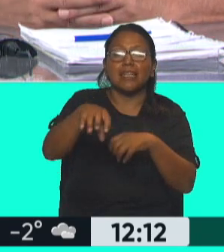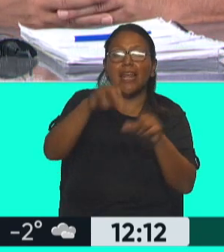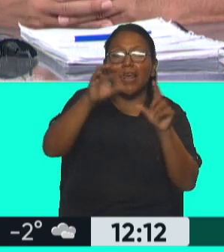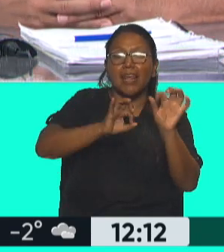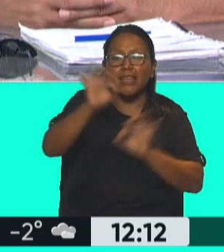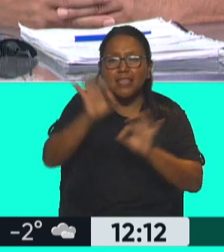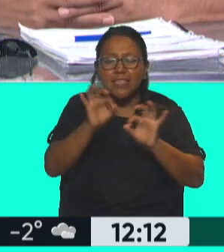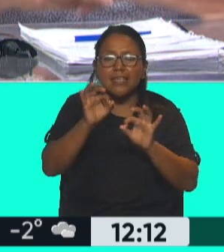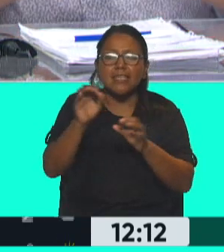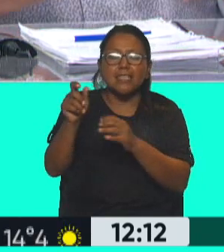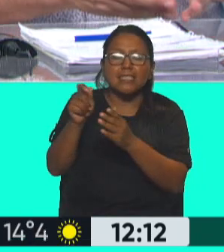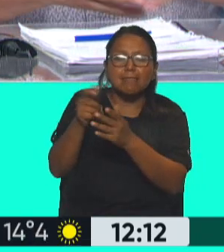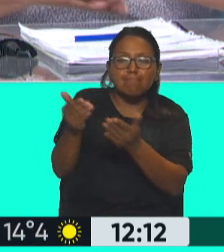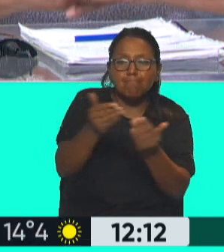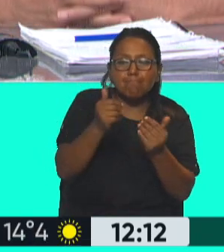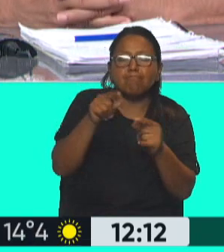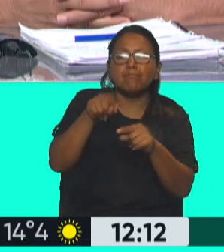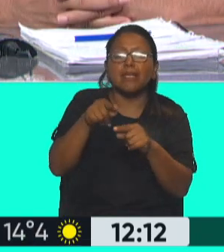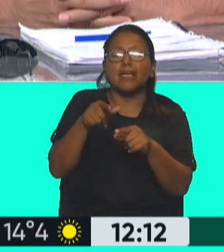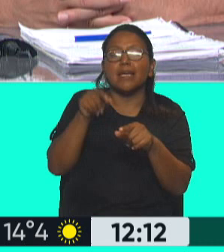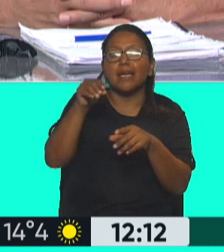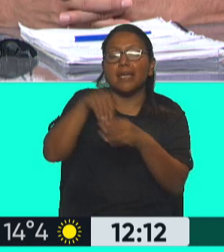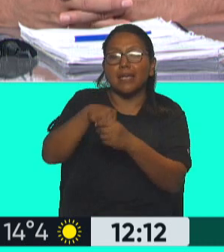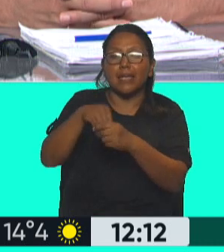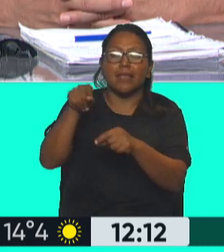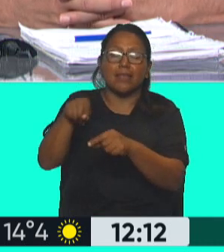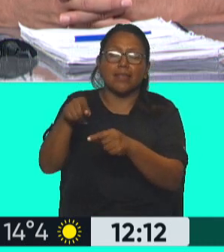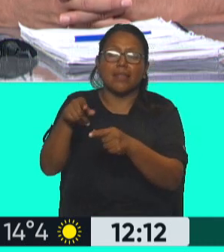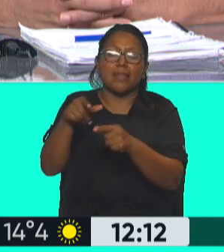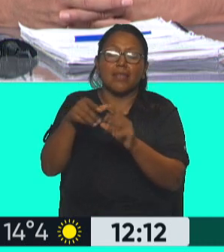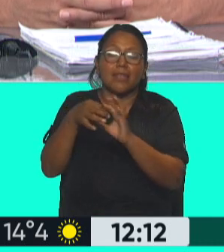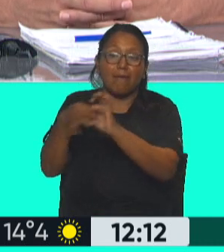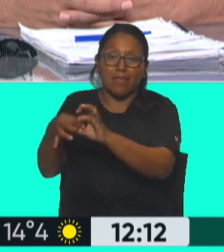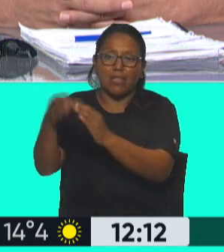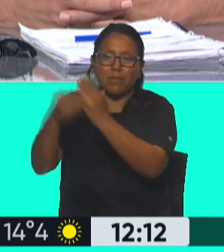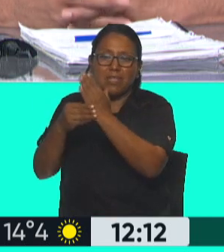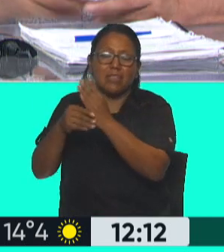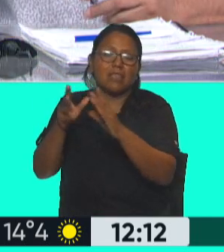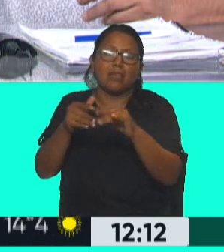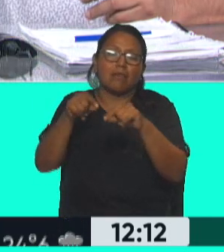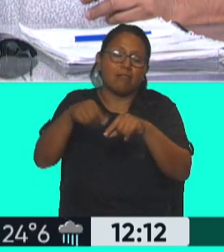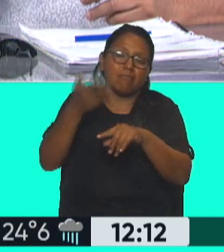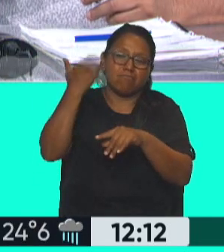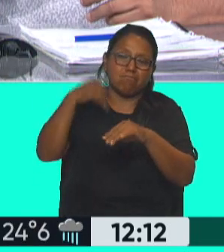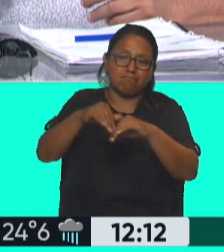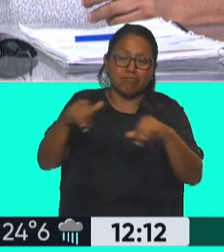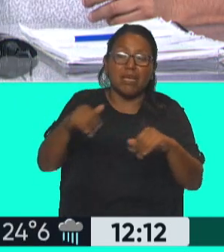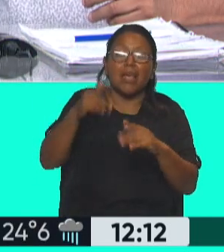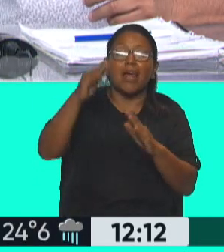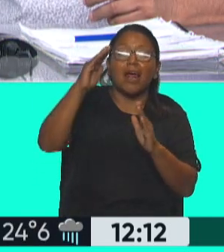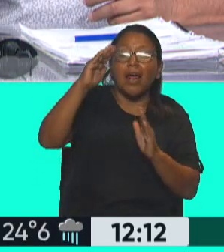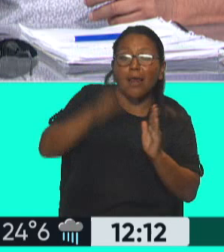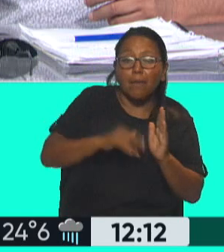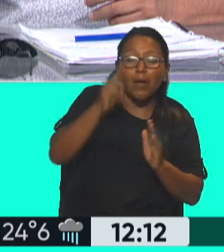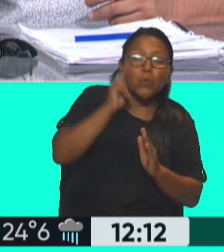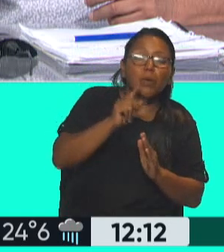y Censo que operaba en el marco de esa dependencia y que fue desactivada. O sea, a la baja,